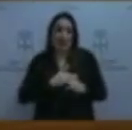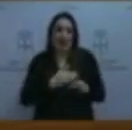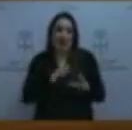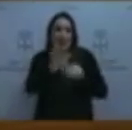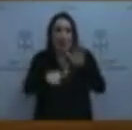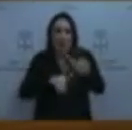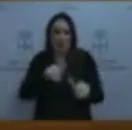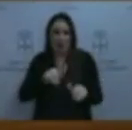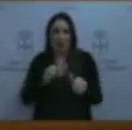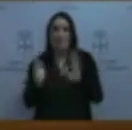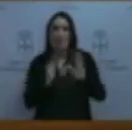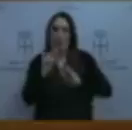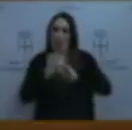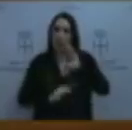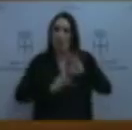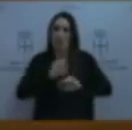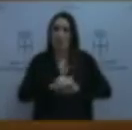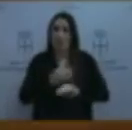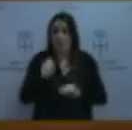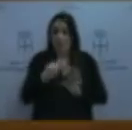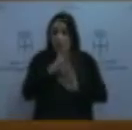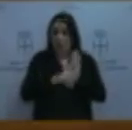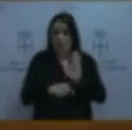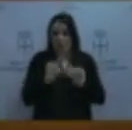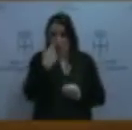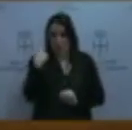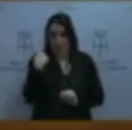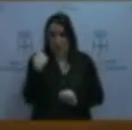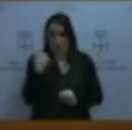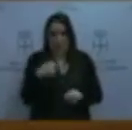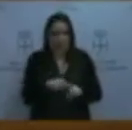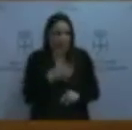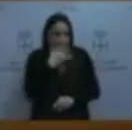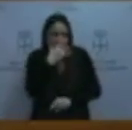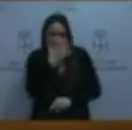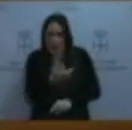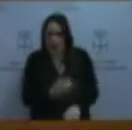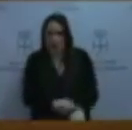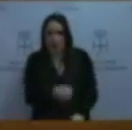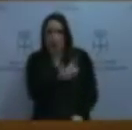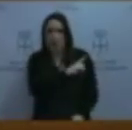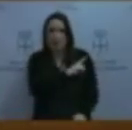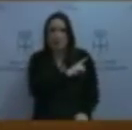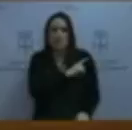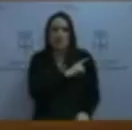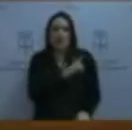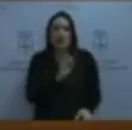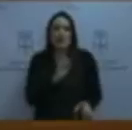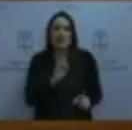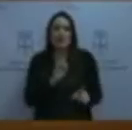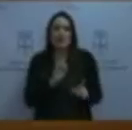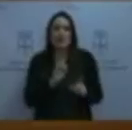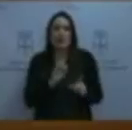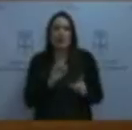ser mencionado como tal que tuvo este programa el año pasado. Fue una verdadera vergüenza que se abriera con tan poco tiempo las